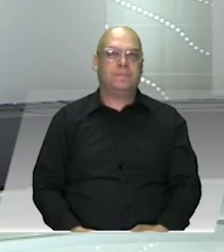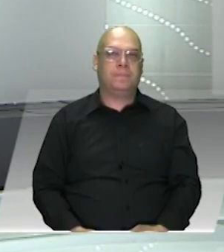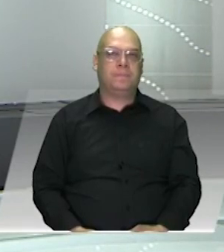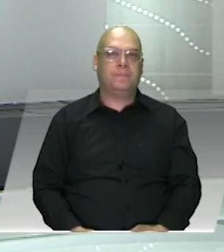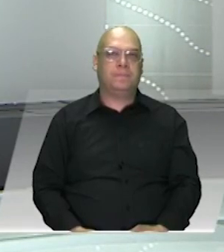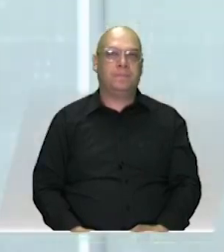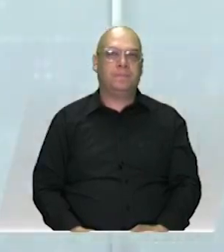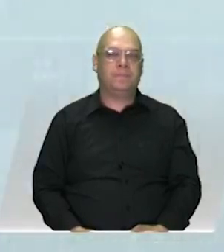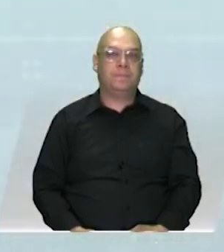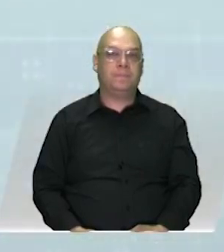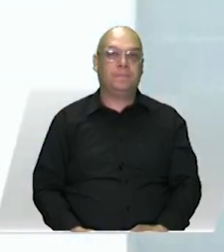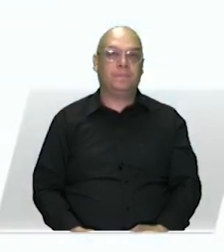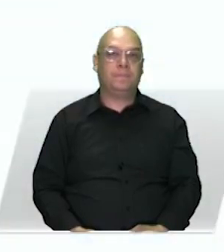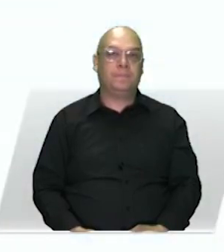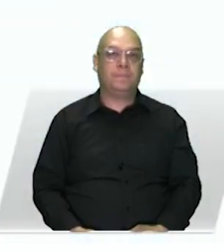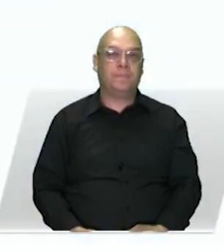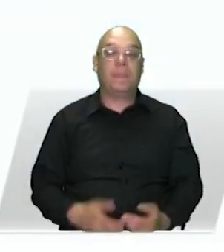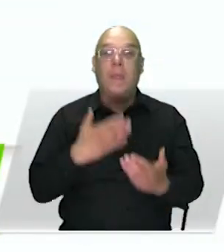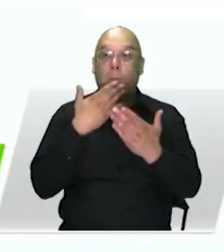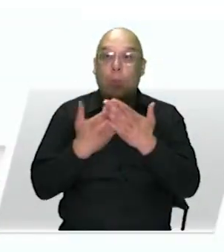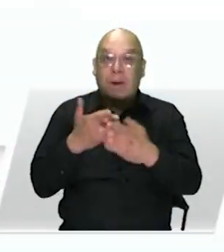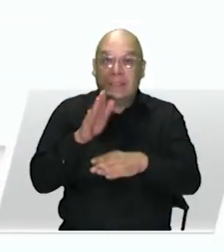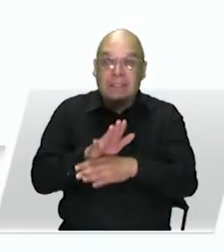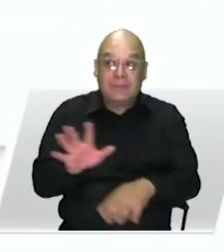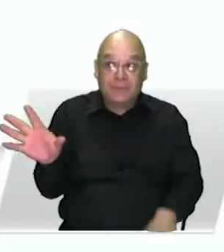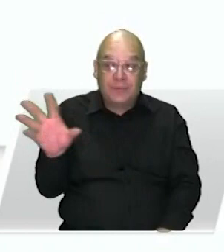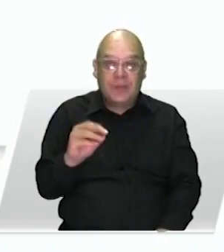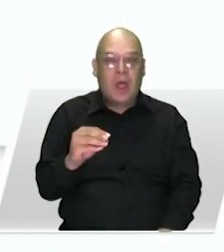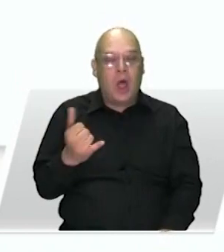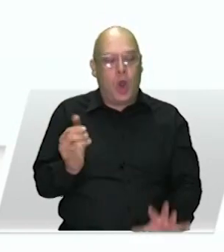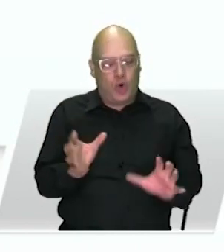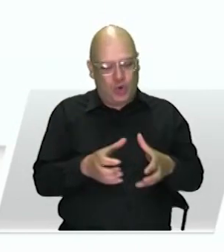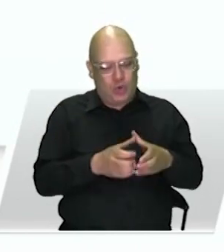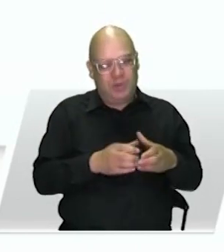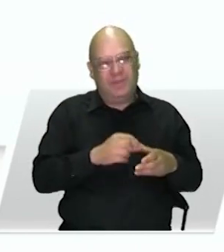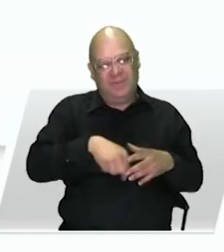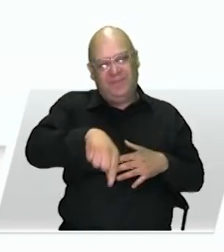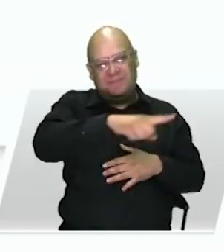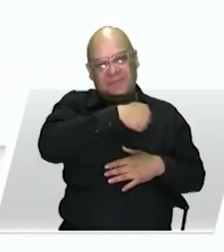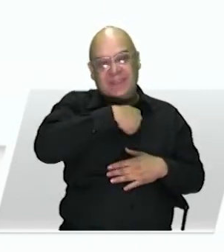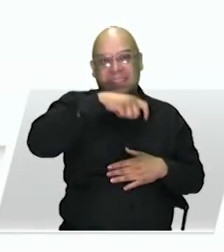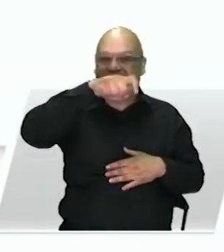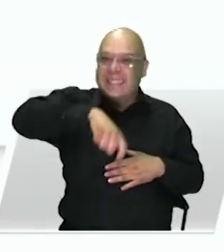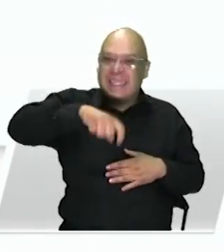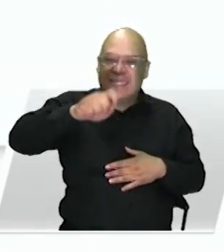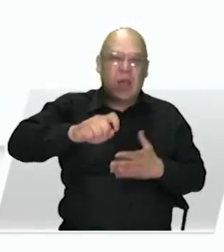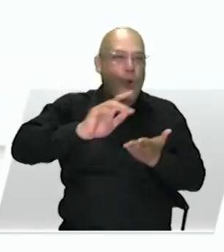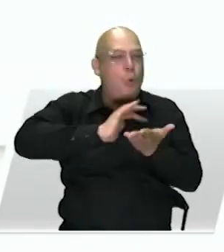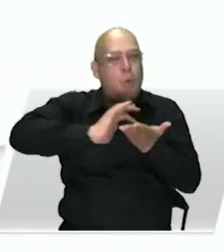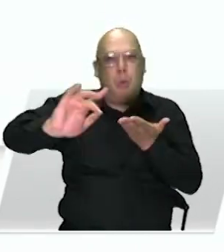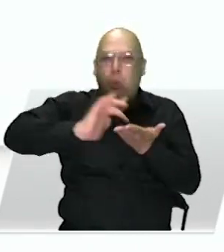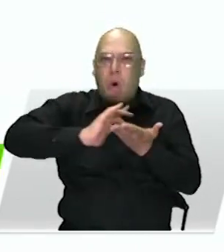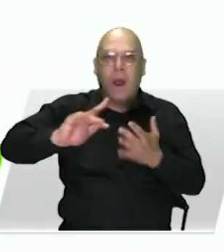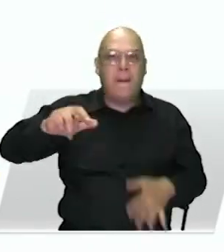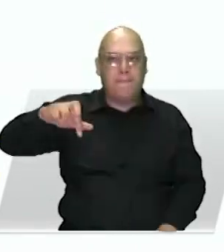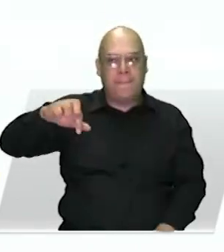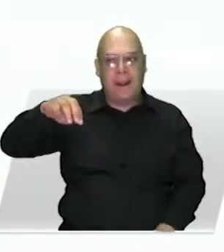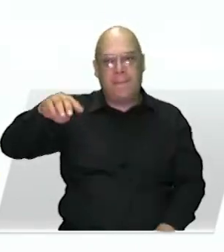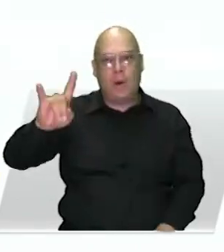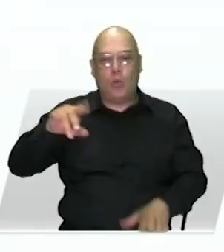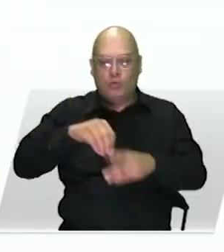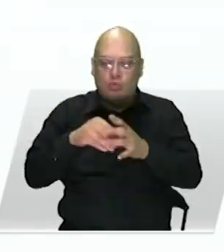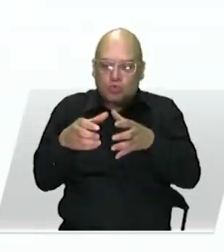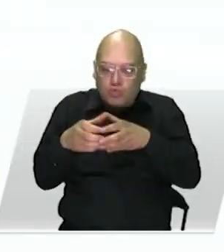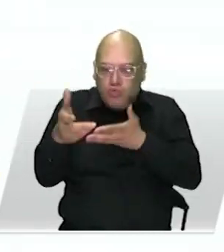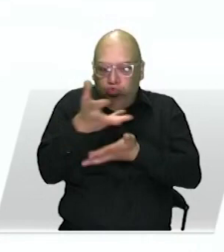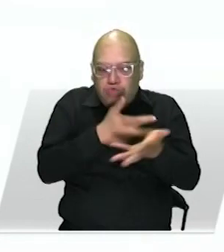Luis Horacio, Linda y buenas tardes. El organismo humanitario ha dicho que es necesario y urgente crear un plan para contrarrestar los hechos de violencia